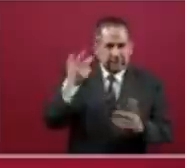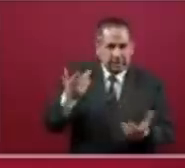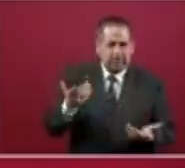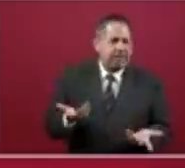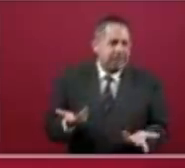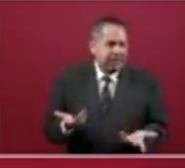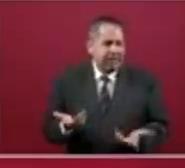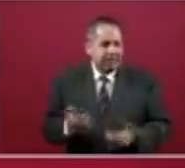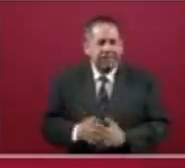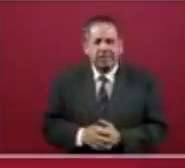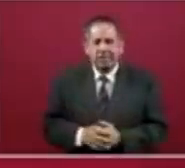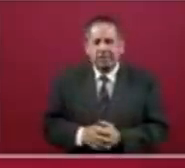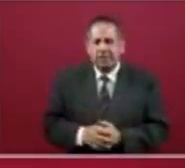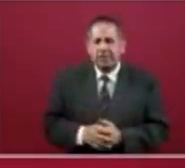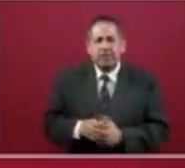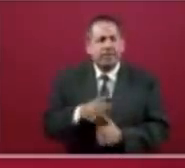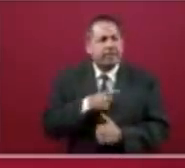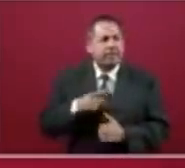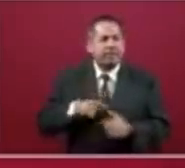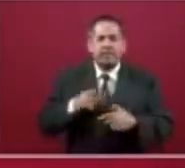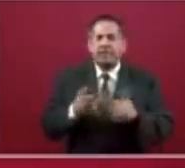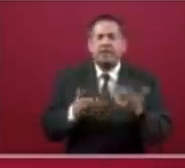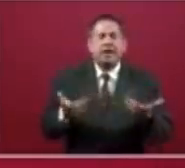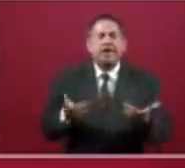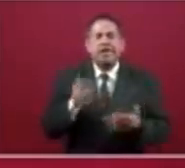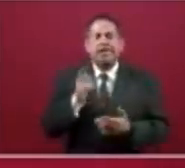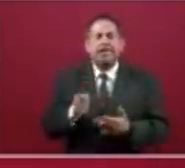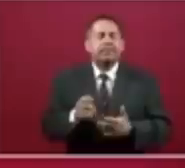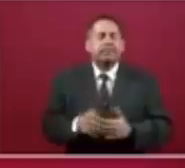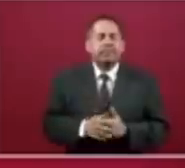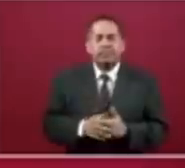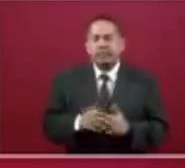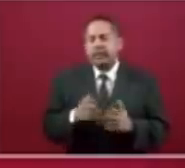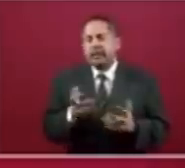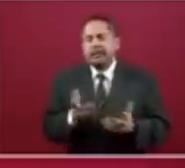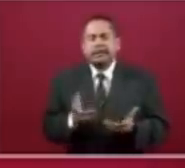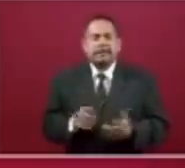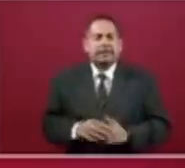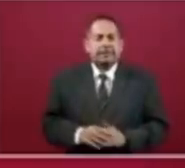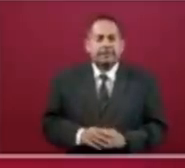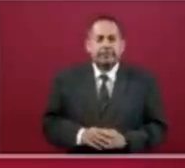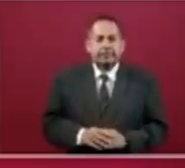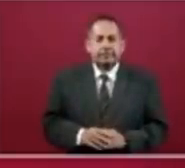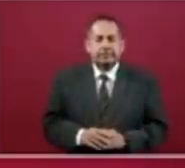Entonces, tendríamos que hacer